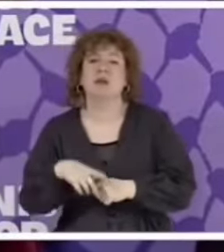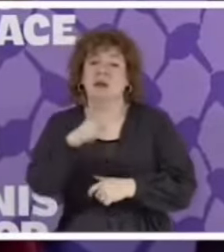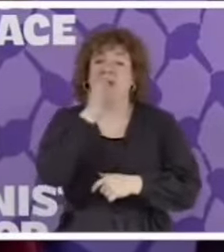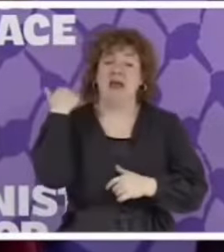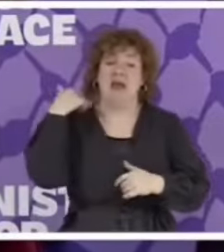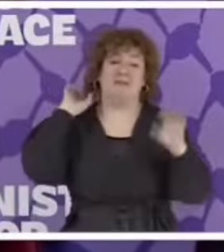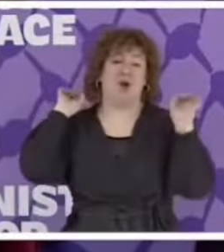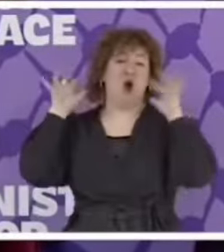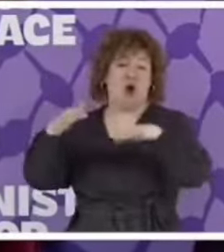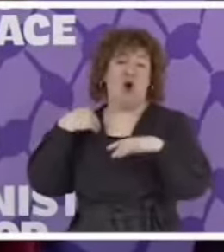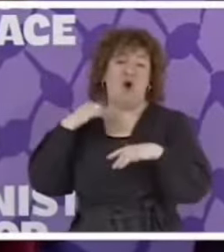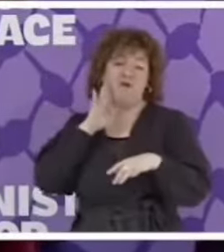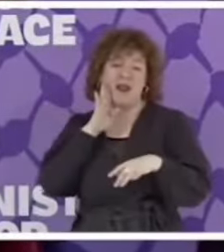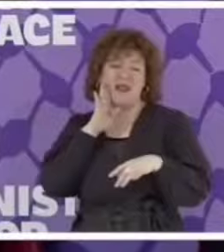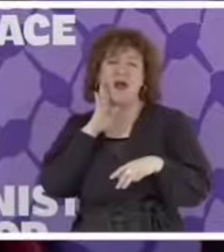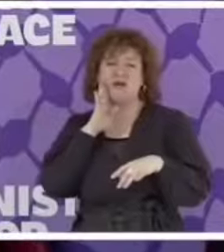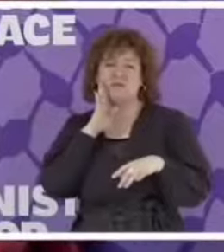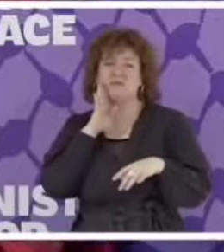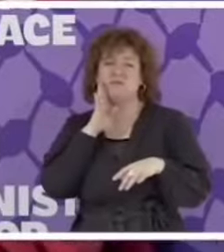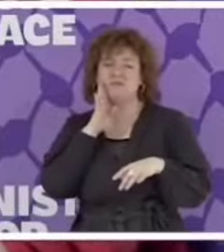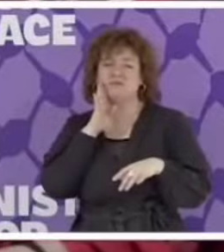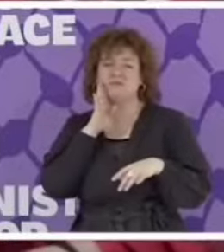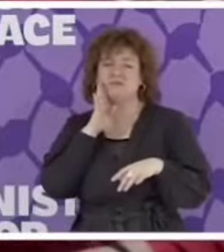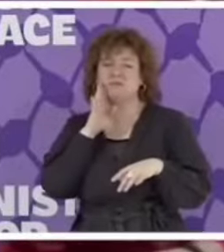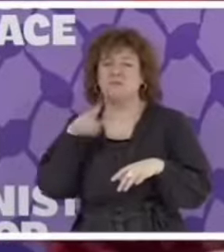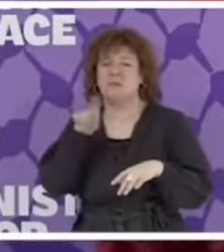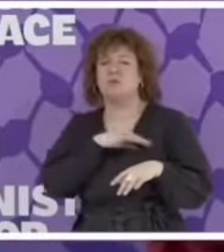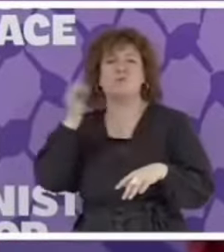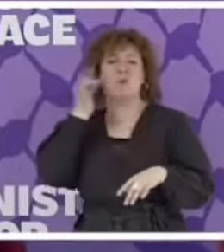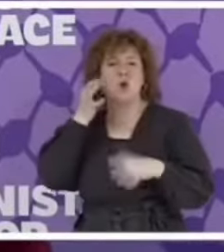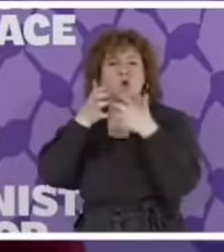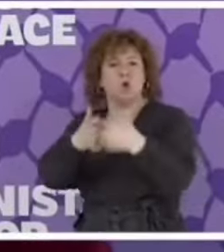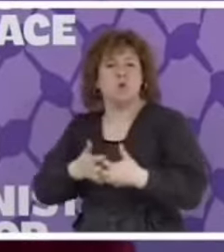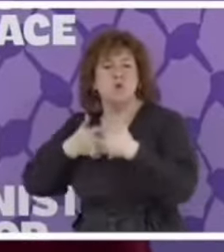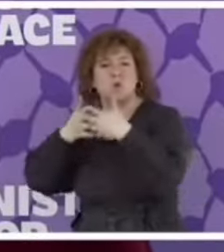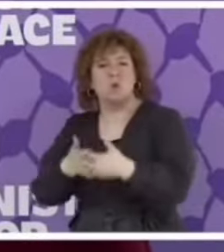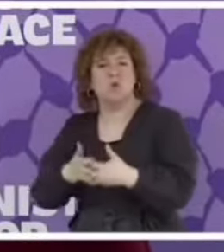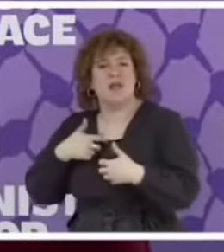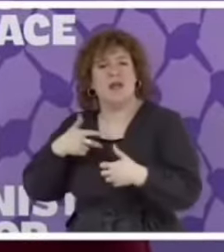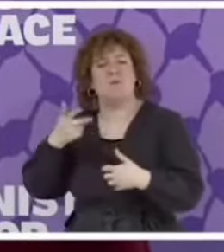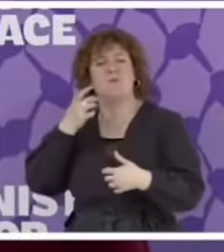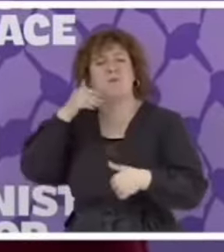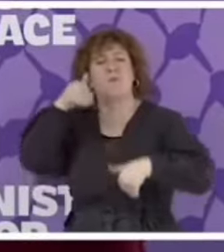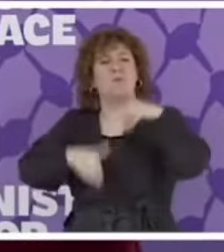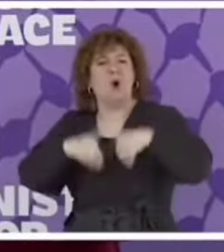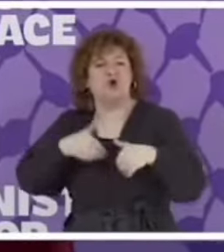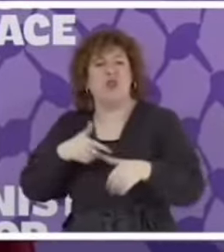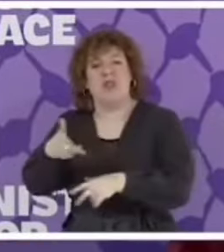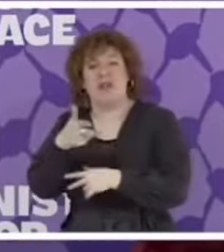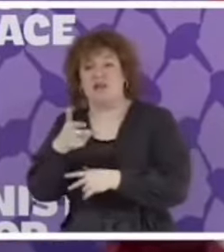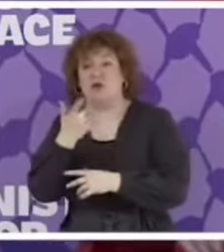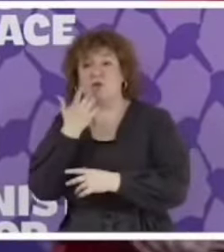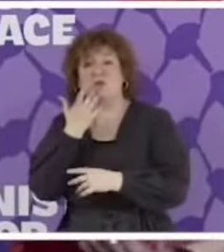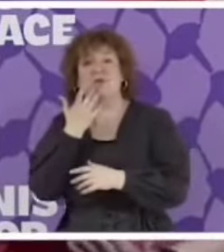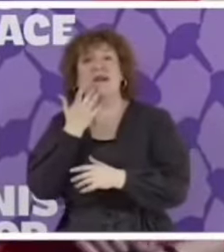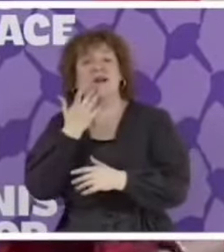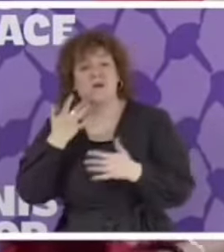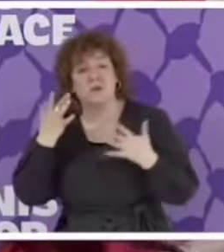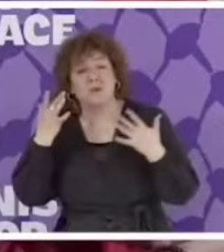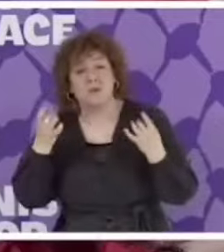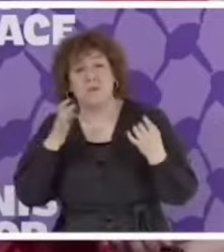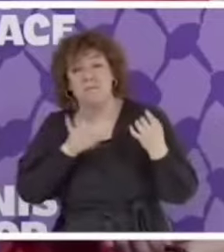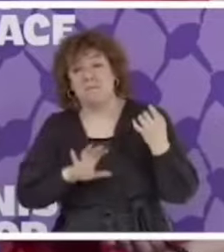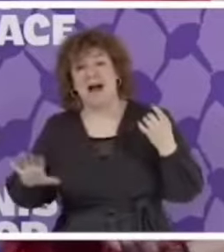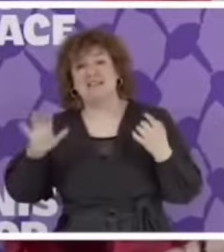feministas que llevaban muchos años luchando por el derecho al voto, que cuando llegó la decisión de